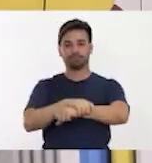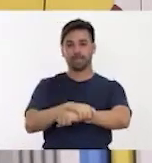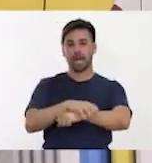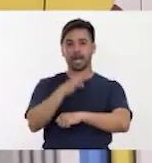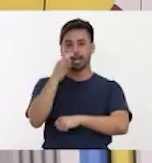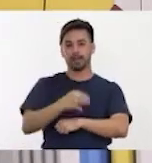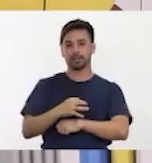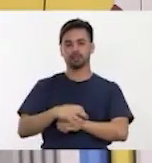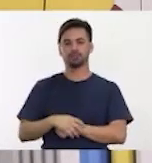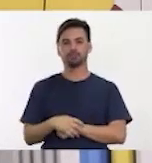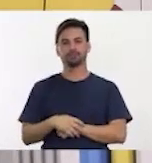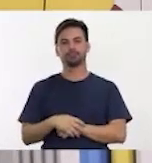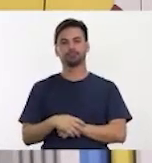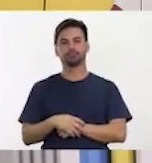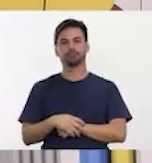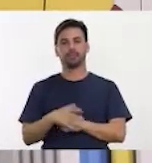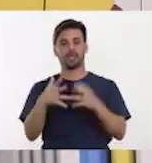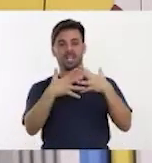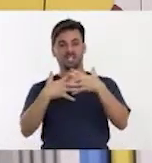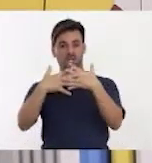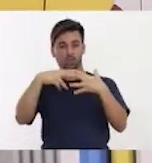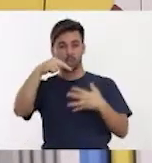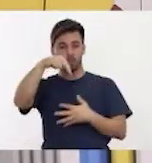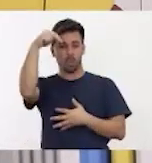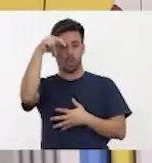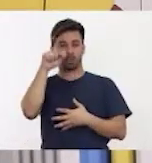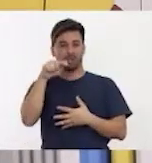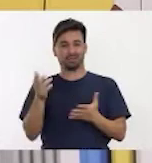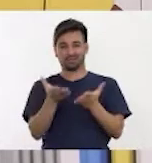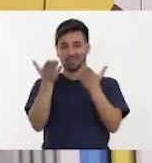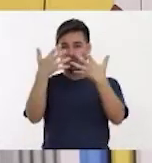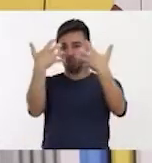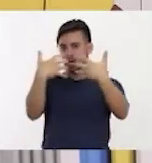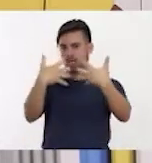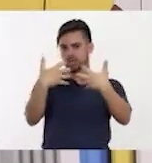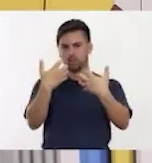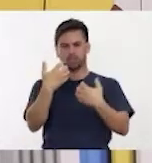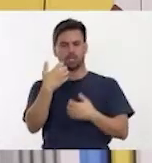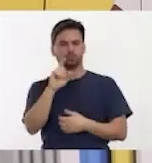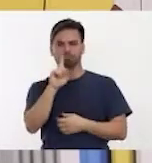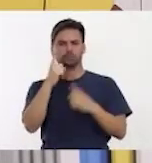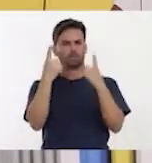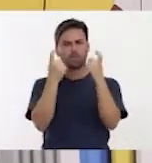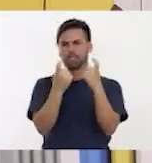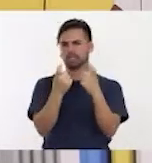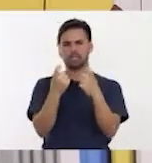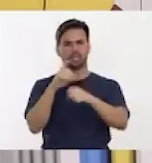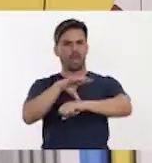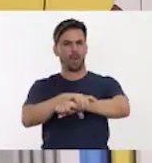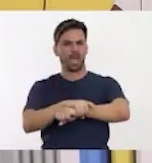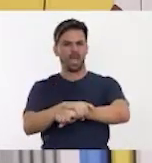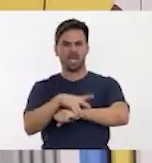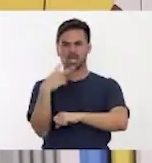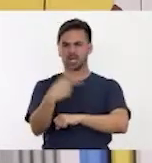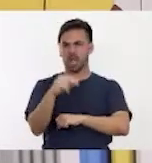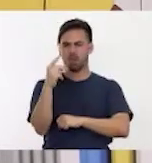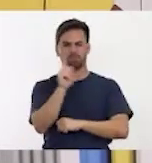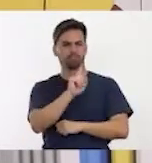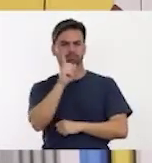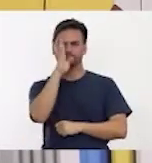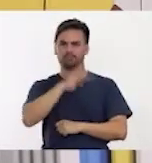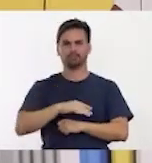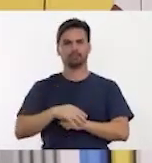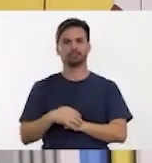esclavitud. El norte de los Estados Unidos había desarrollado la industria y por lo tanto no necesitaba de la mano de obra